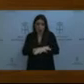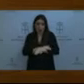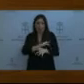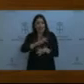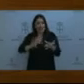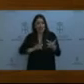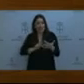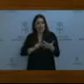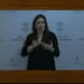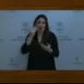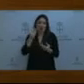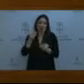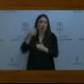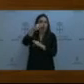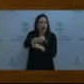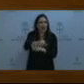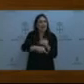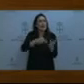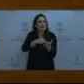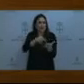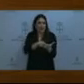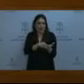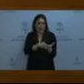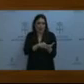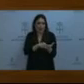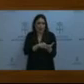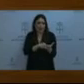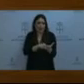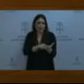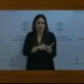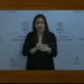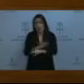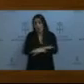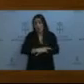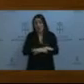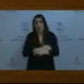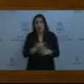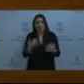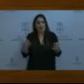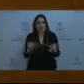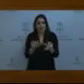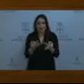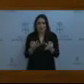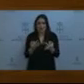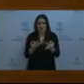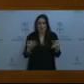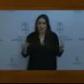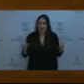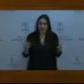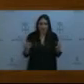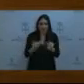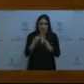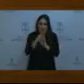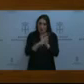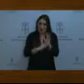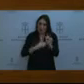nuestro juicio, obliga y exige por parte de la Administración de implementar más programas